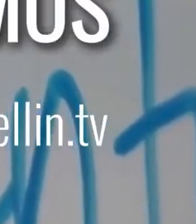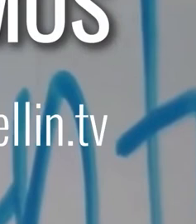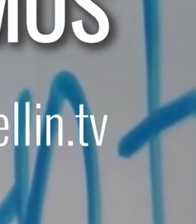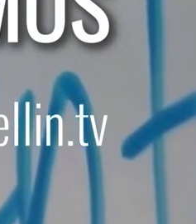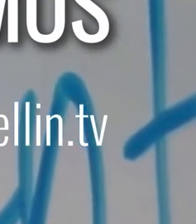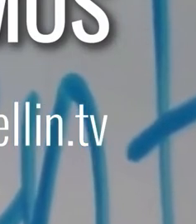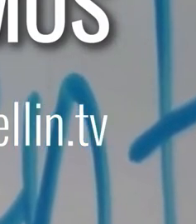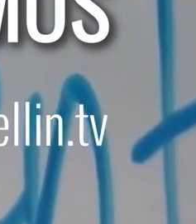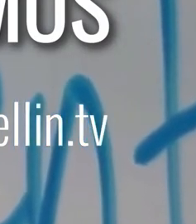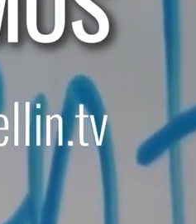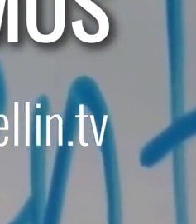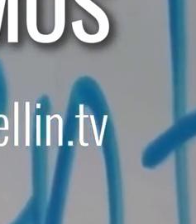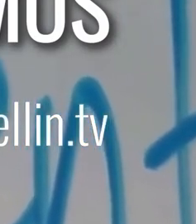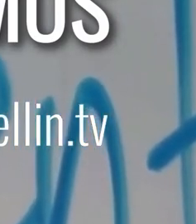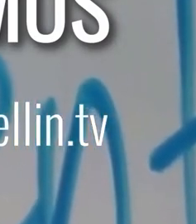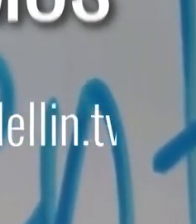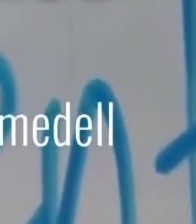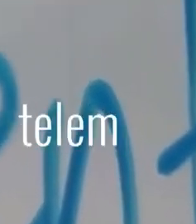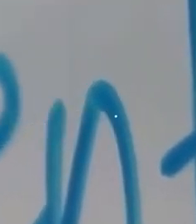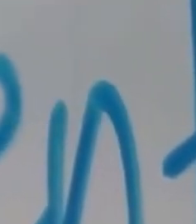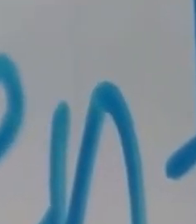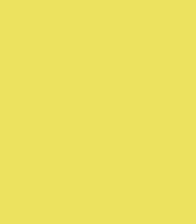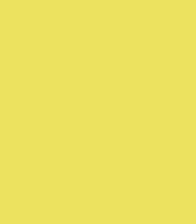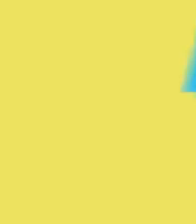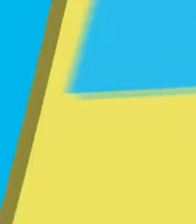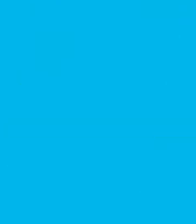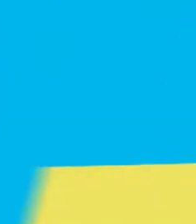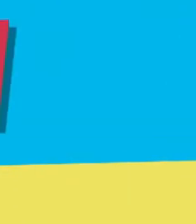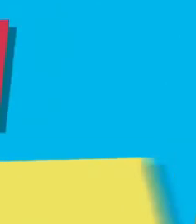Estás viendo En Casa Aprendemos.